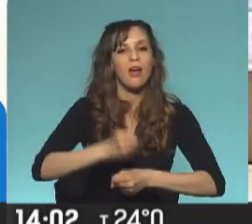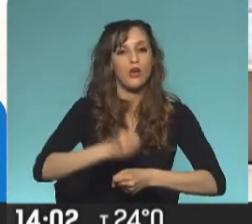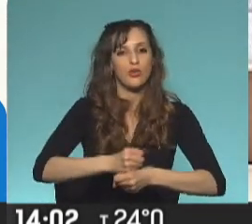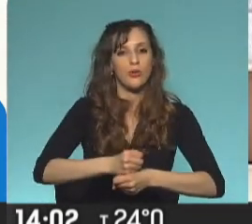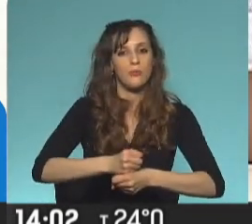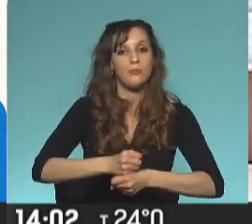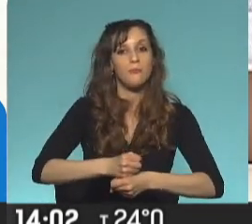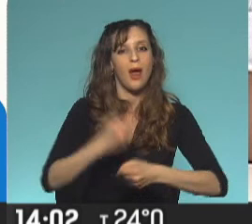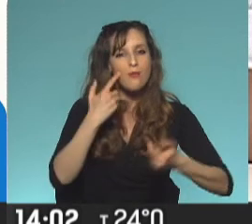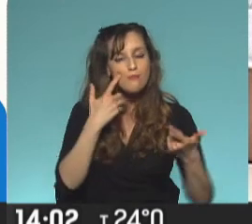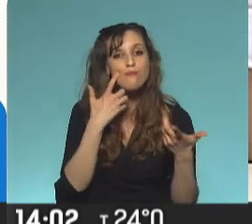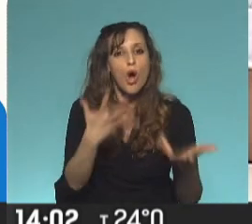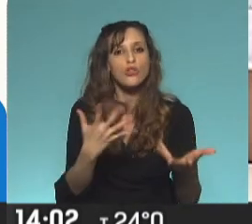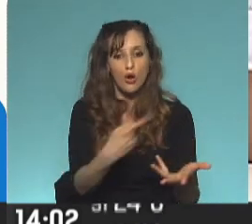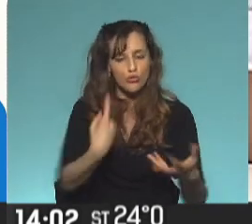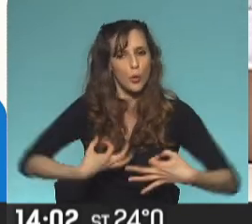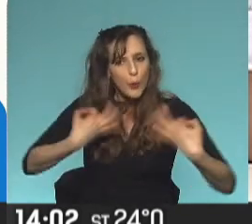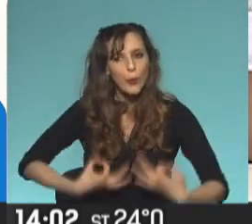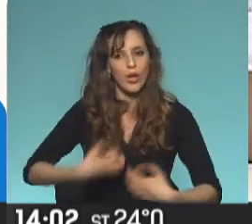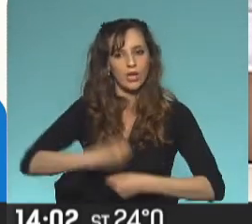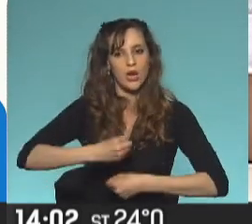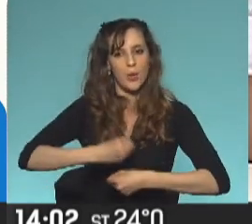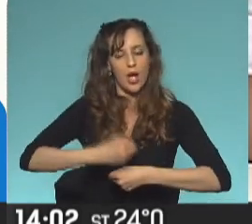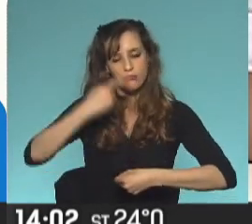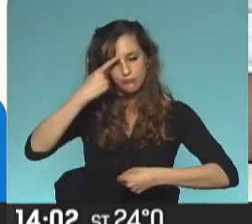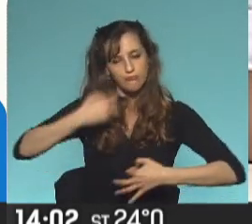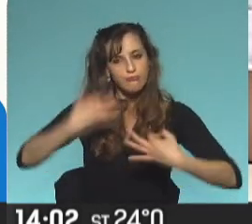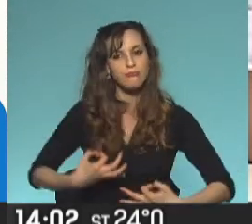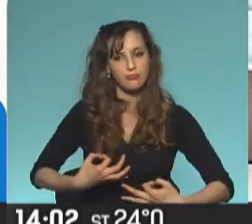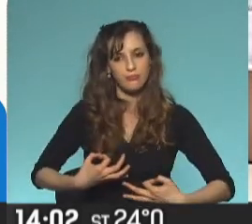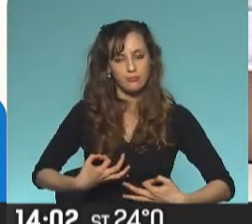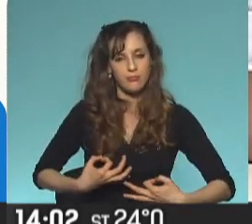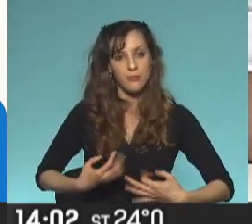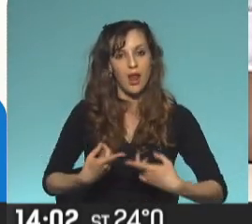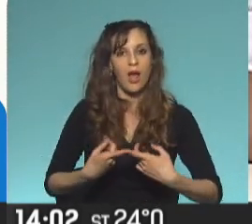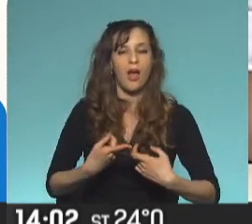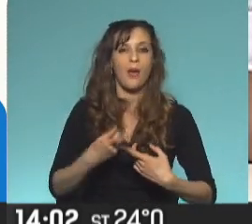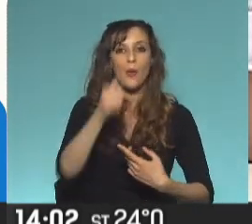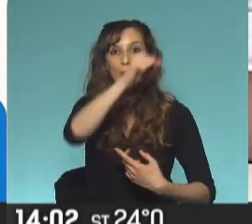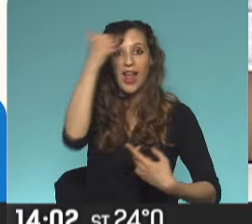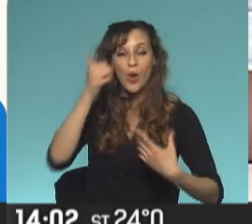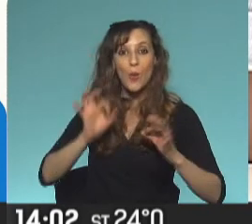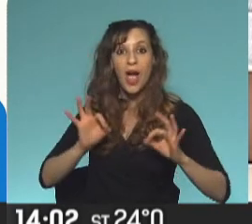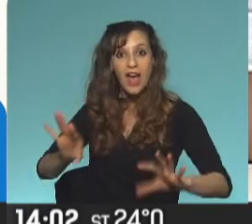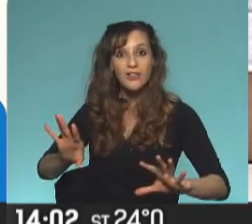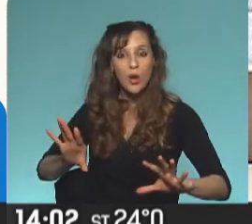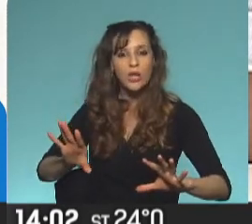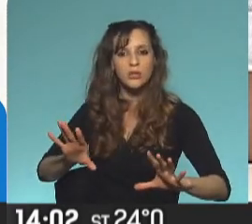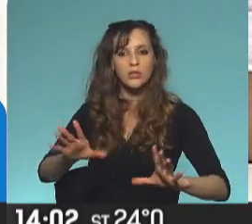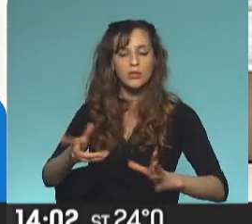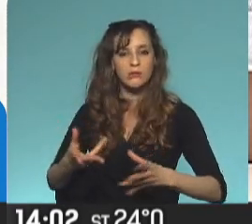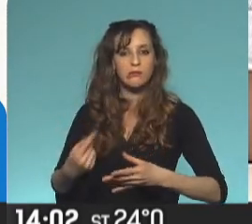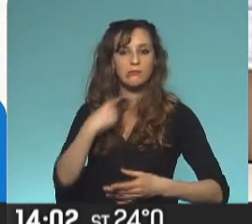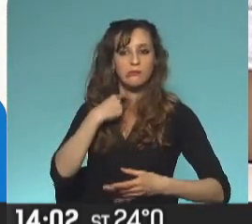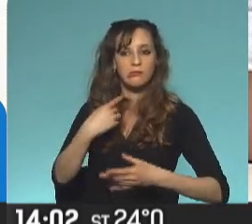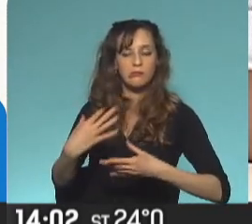haciendo las cosas de manera concienzuda de manera correcta para impedir que veranear sea una fuente de nuevos contagios así